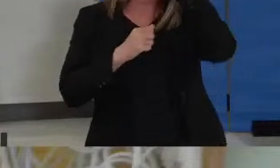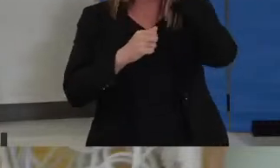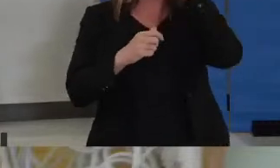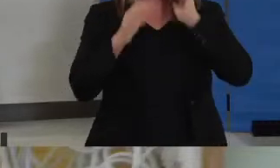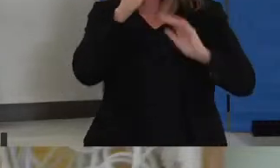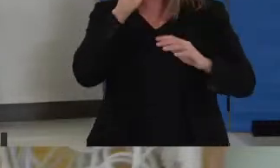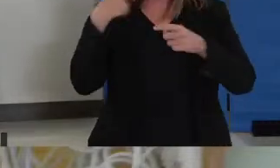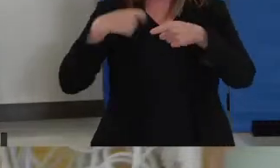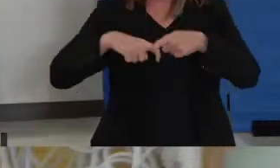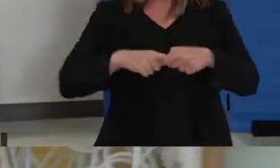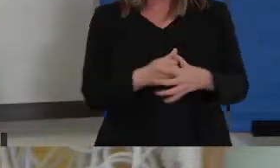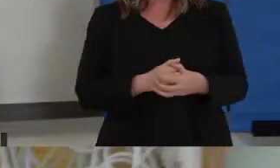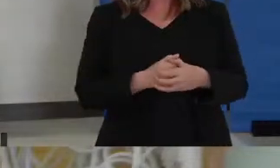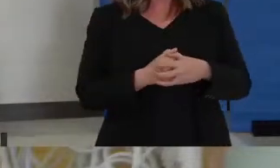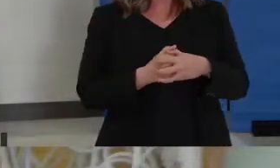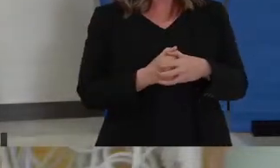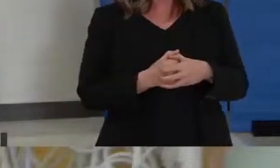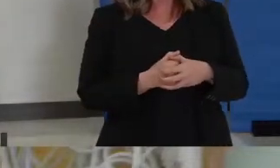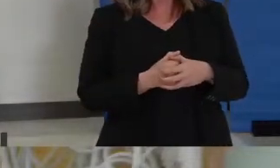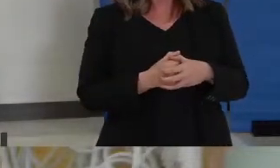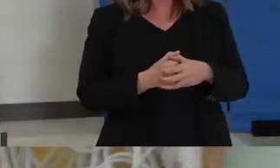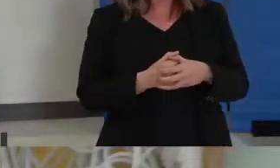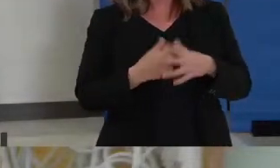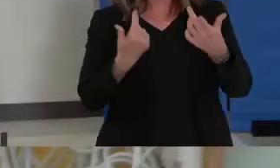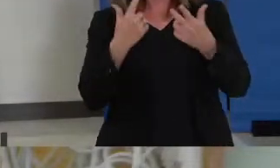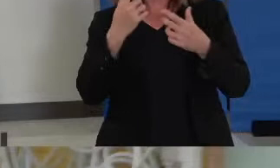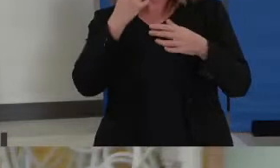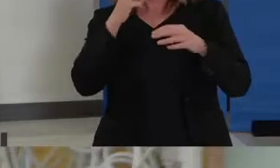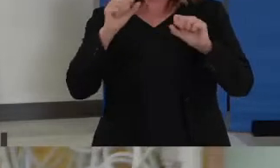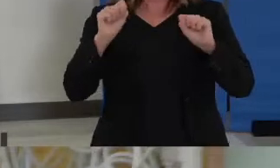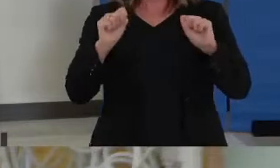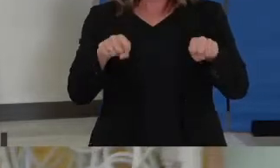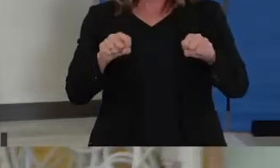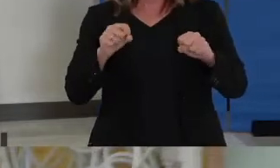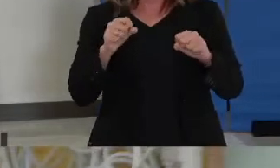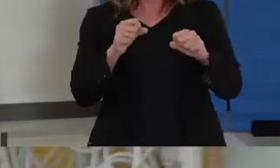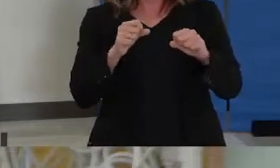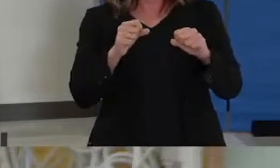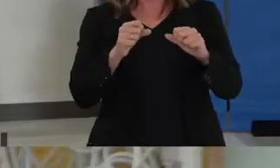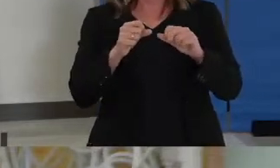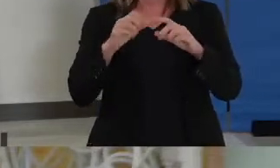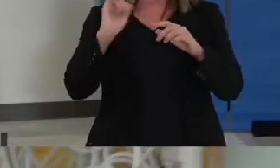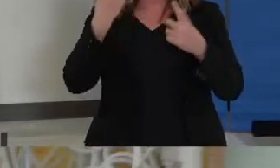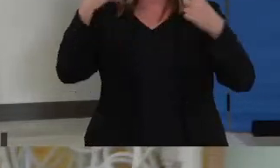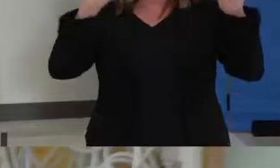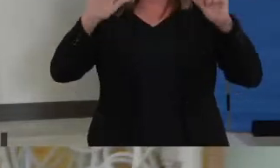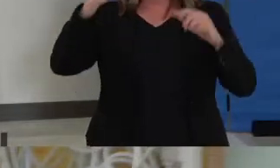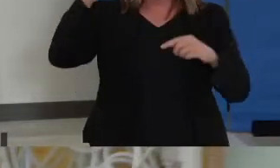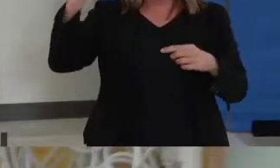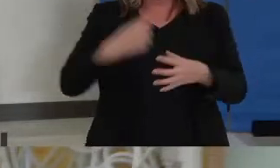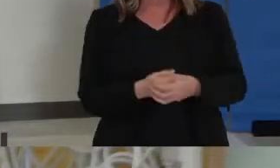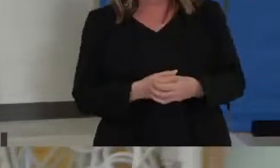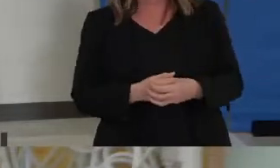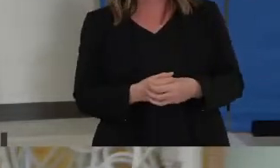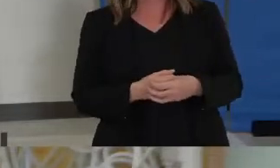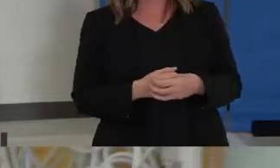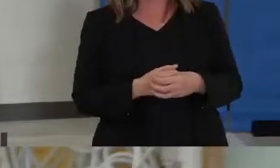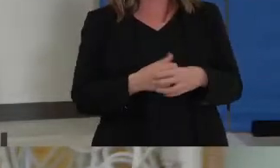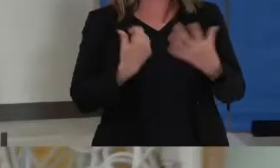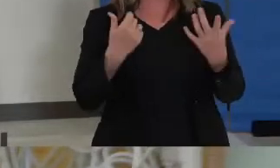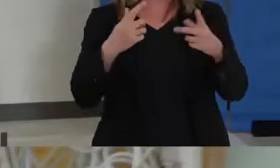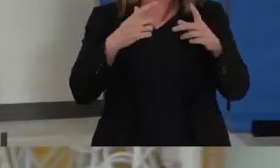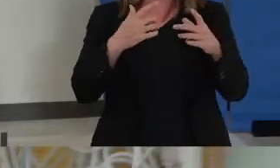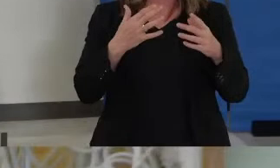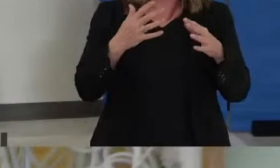la calidad de vida y la capacidad de alcanzar nuestros sueños. Sin embargo,